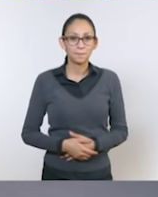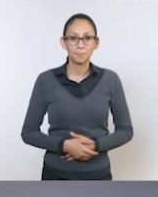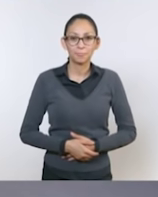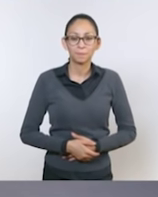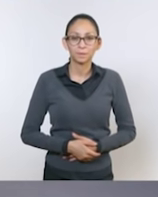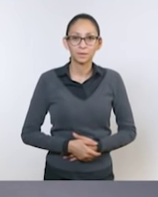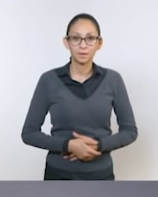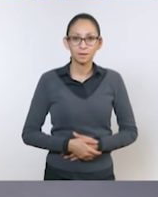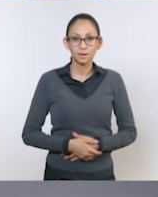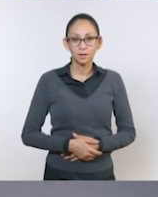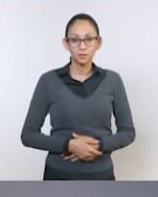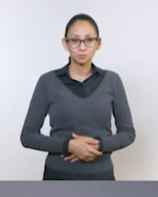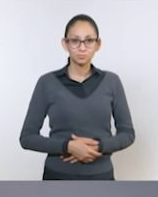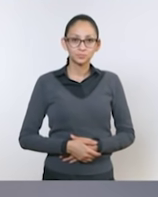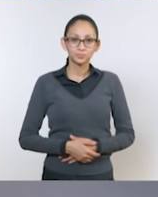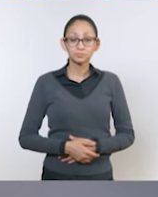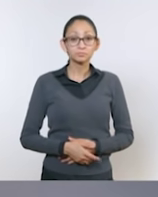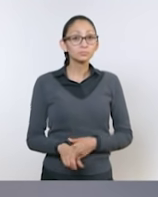Muy bien.